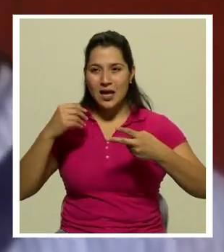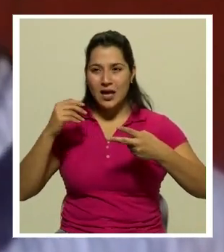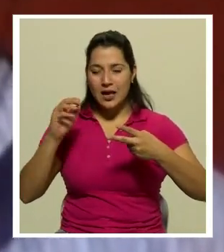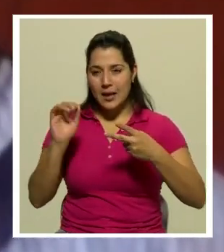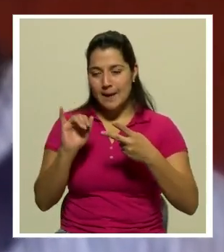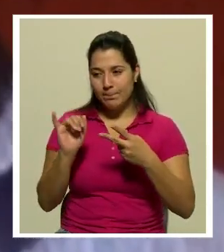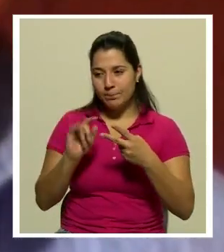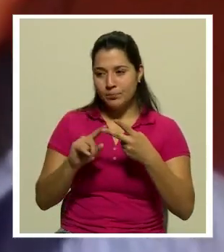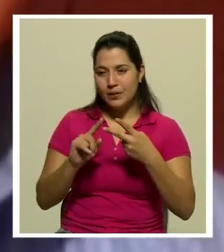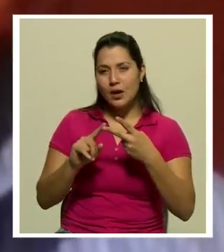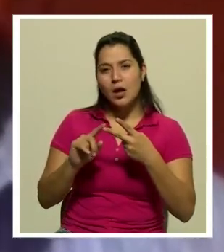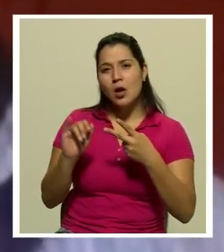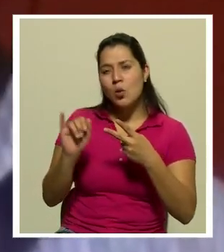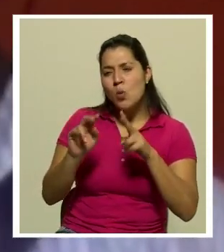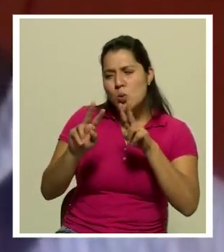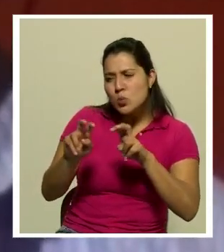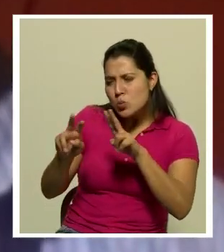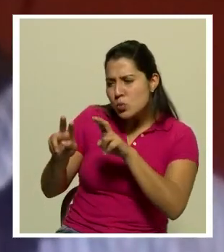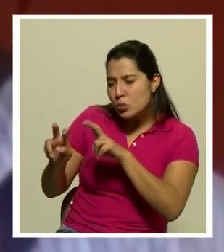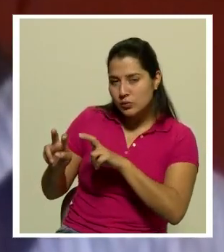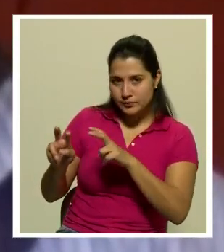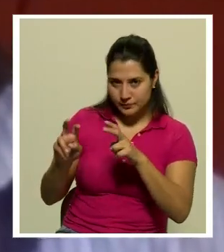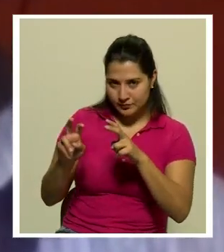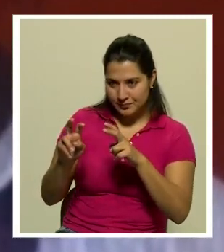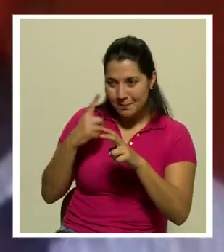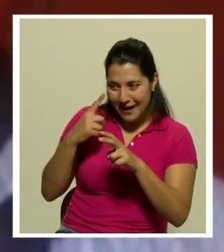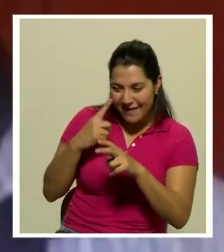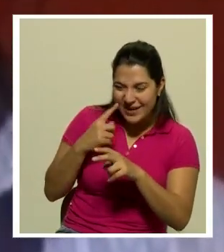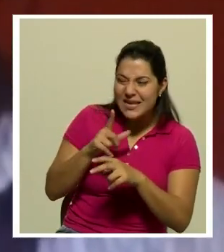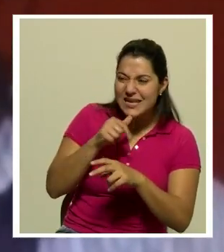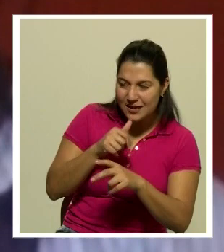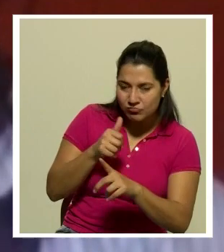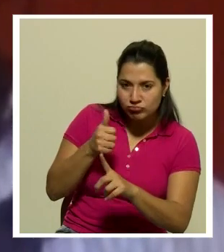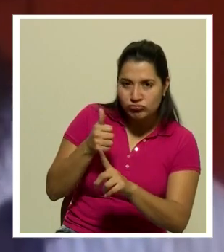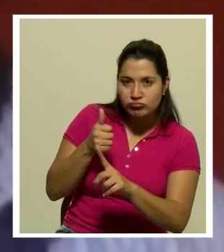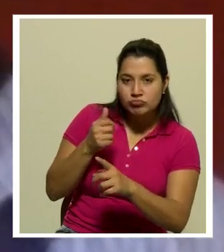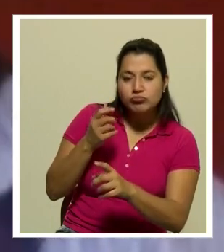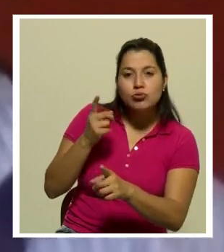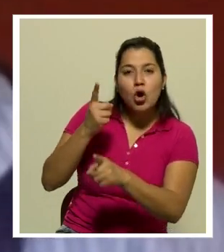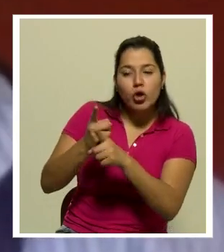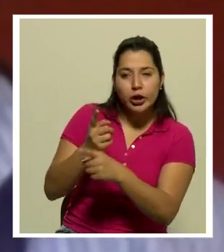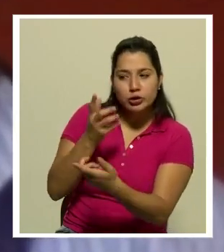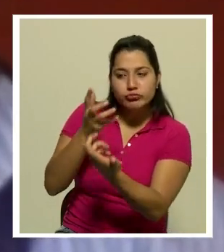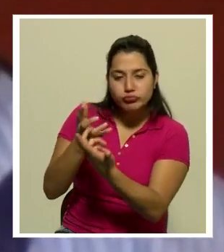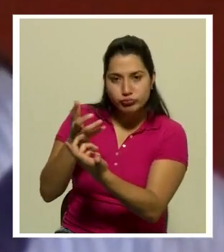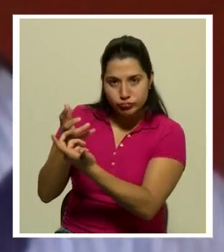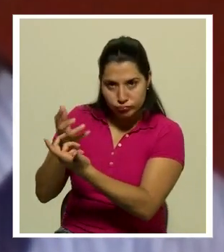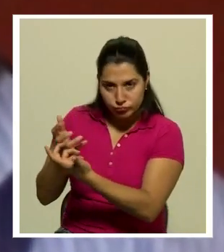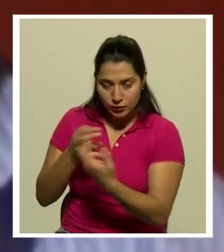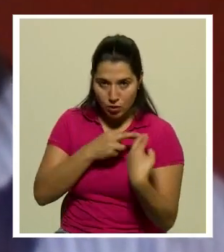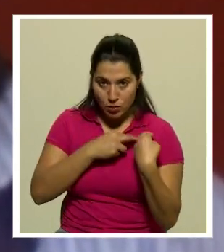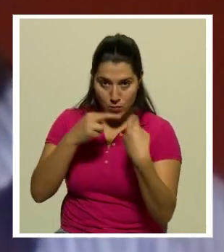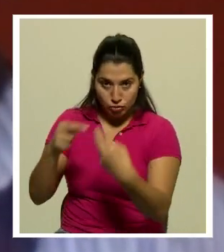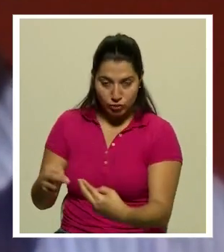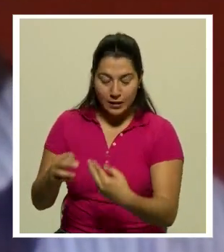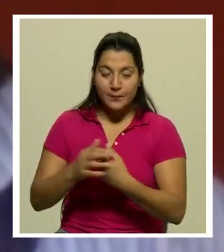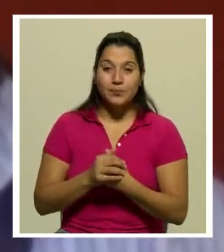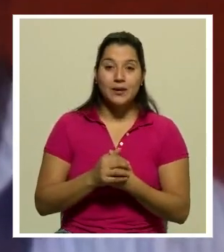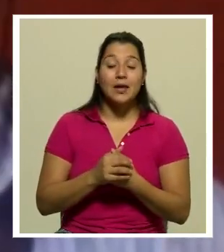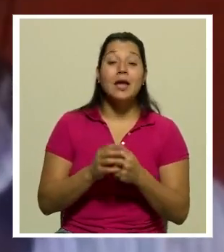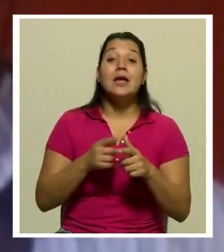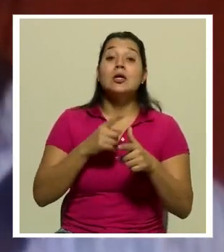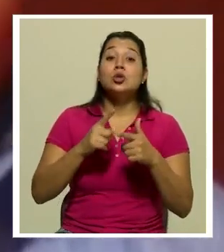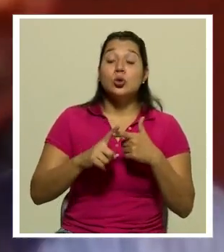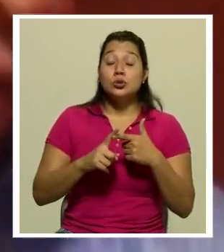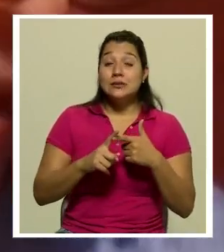efectivamente, en la propuesta que hace el SEC, entregada la semana pasada al Gobierno de la República, establece una serie de